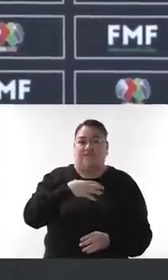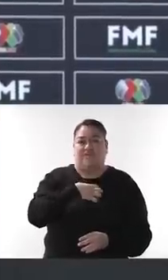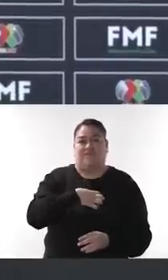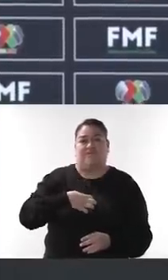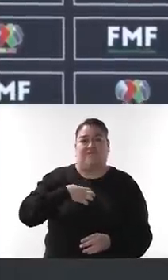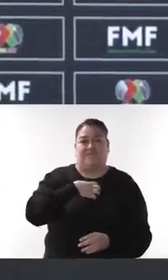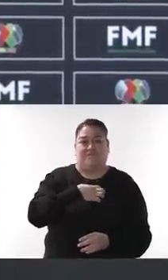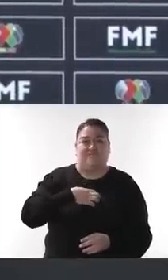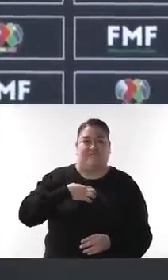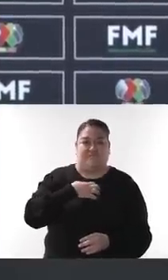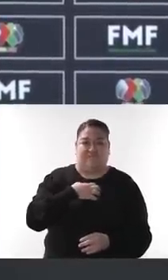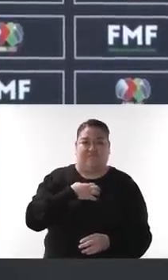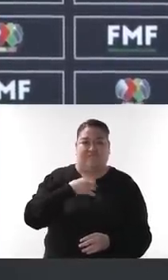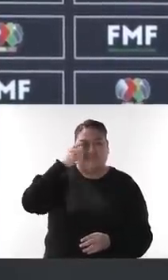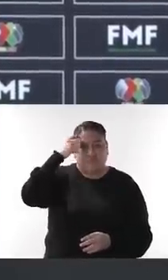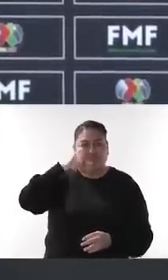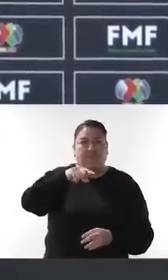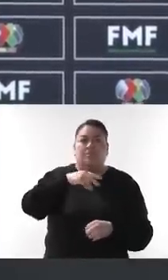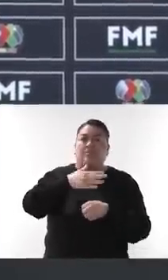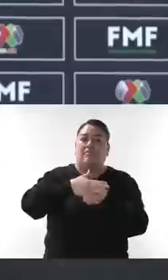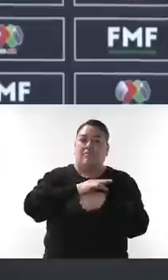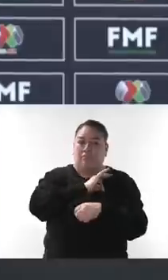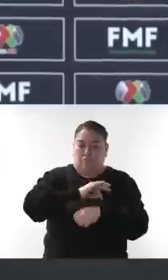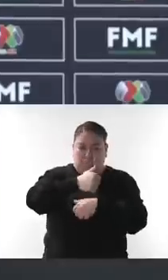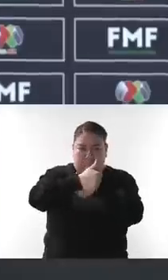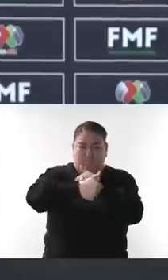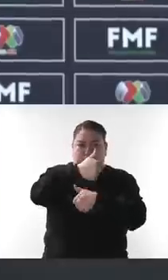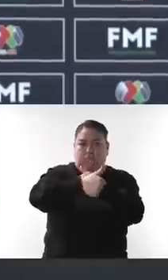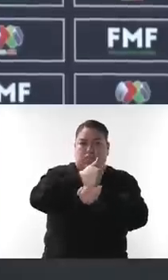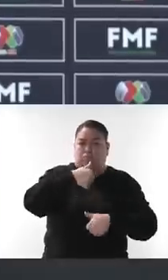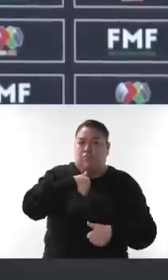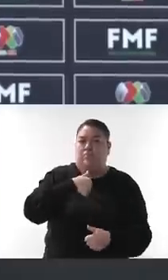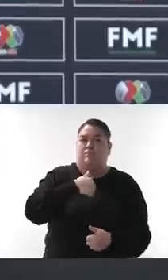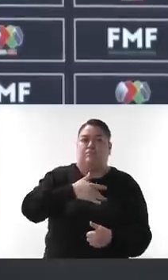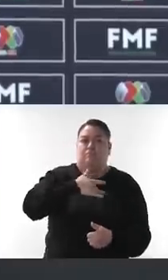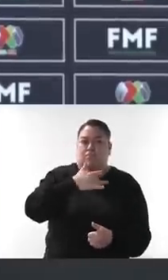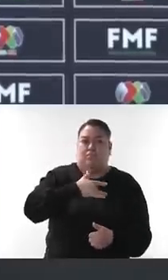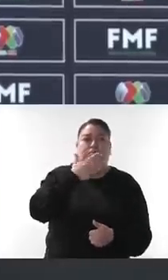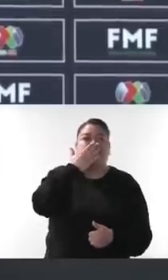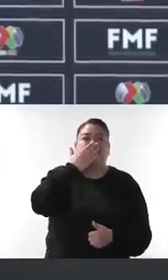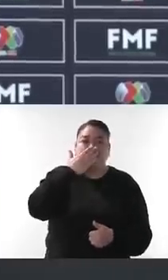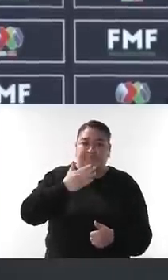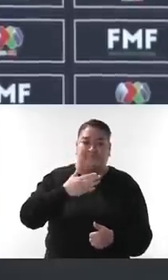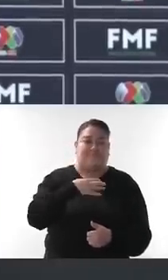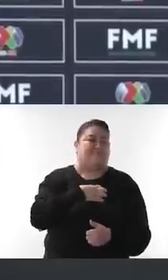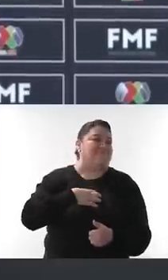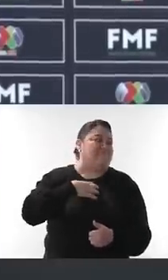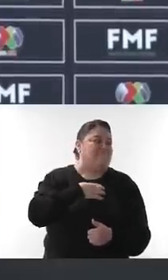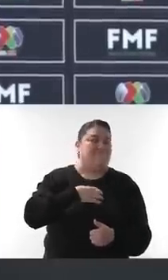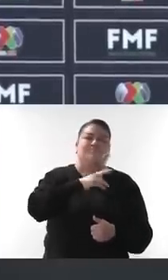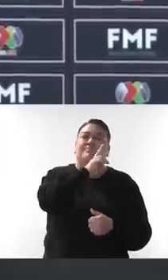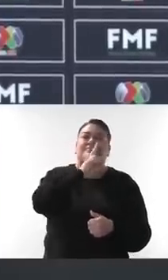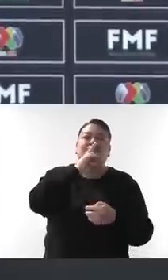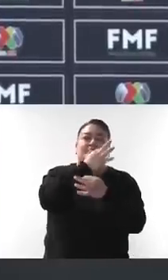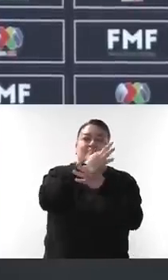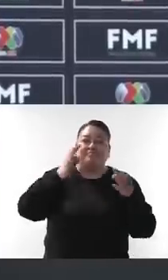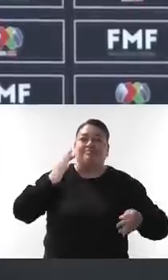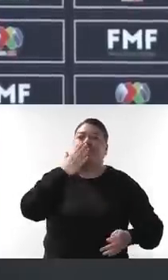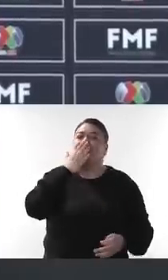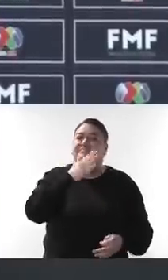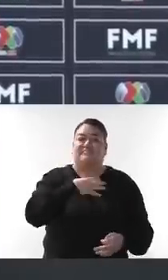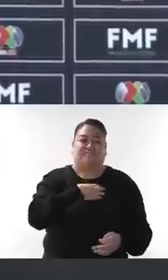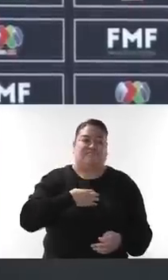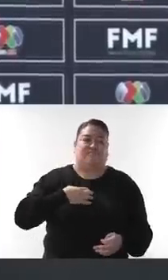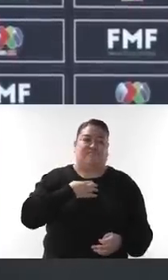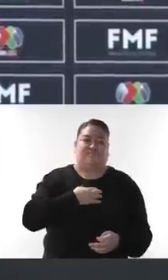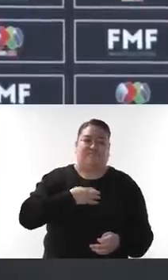valor a esta competencia, me parece que esa es la gran noticia. De la mano de que desde